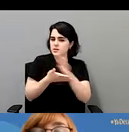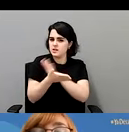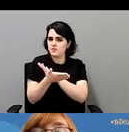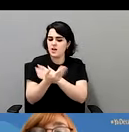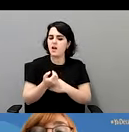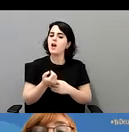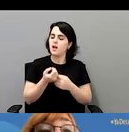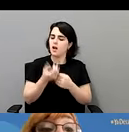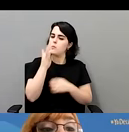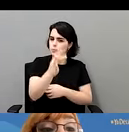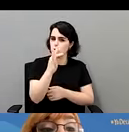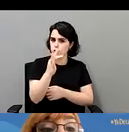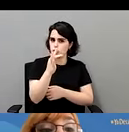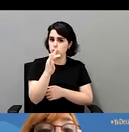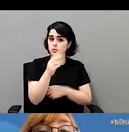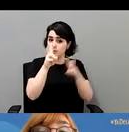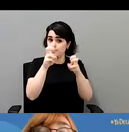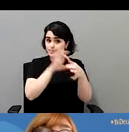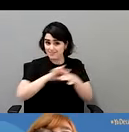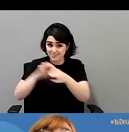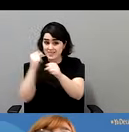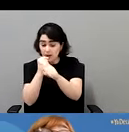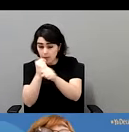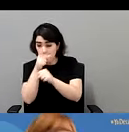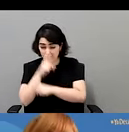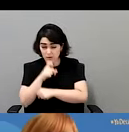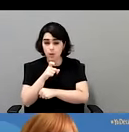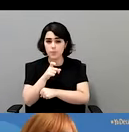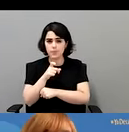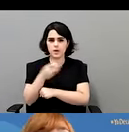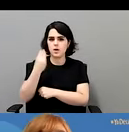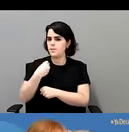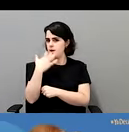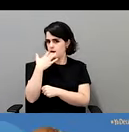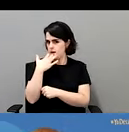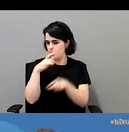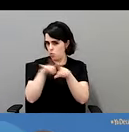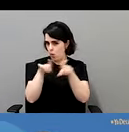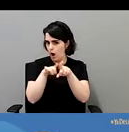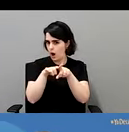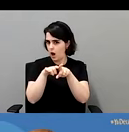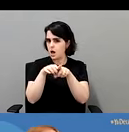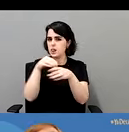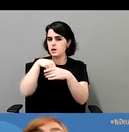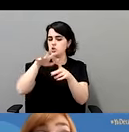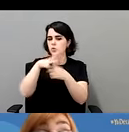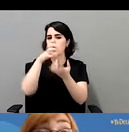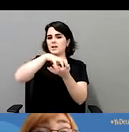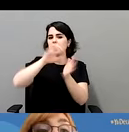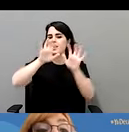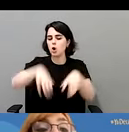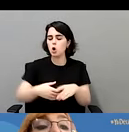cosa. ¿Os acordáis de lo del trabajo? Bueno, pues mira, es el mismo ejemplo. En este caso serían,